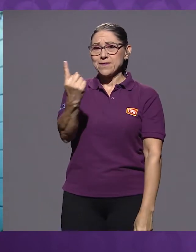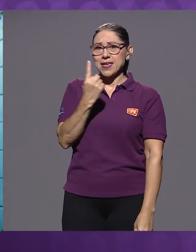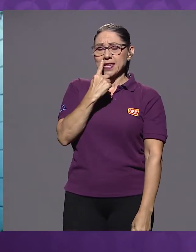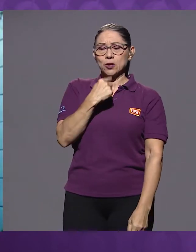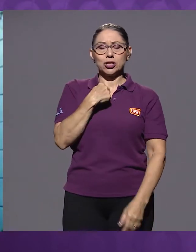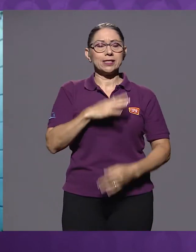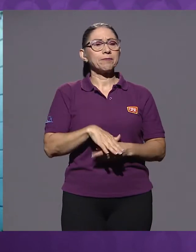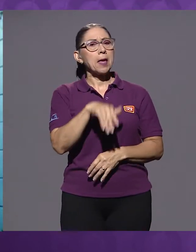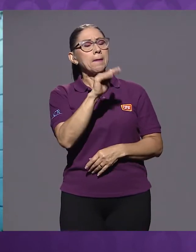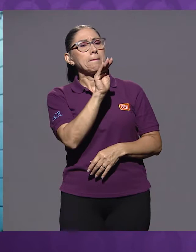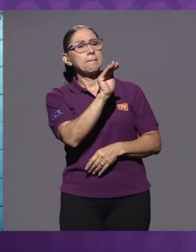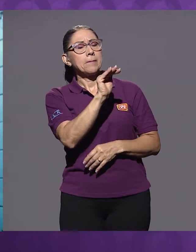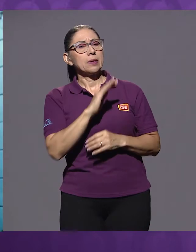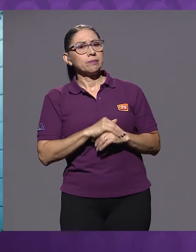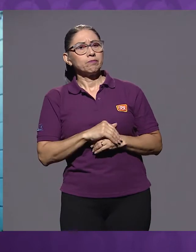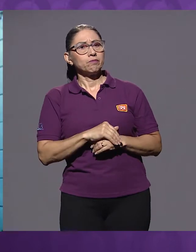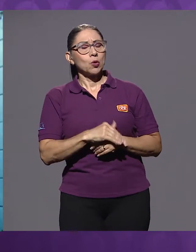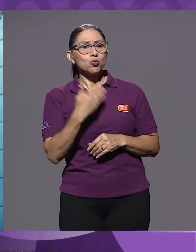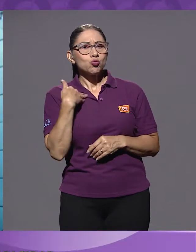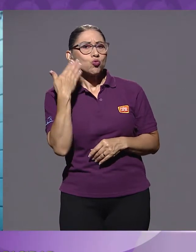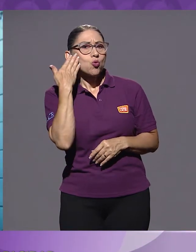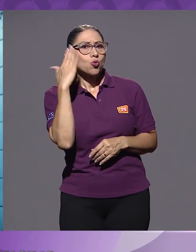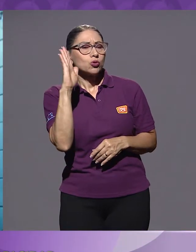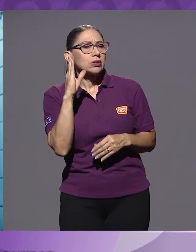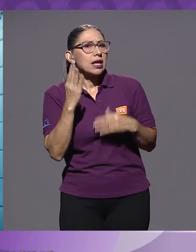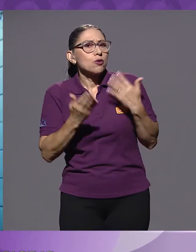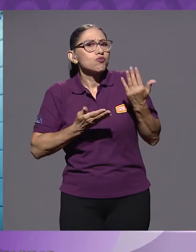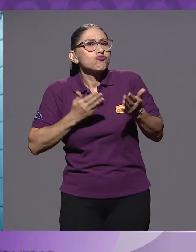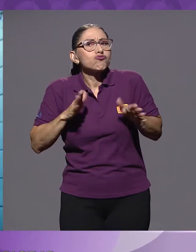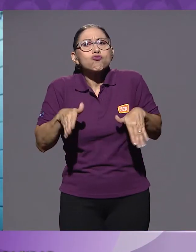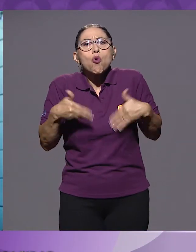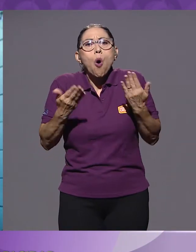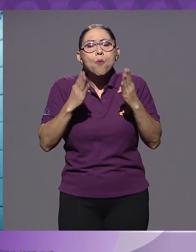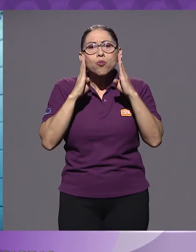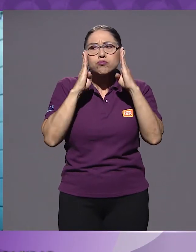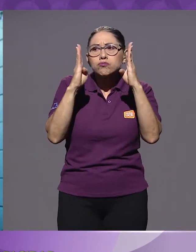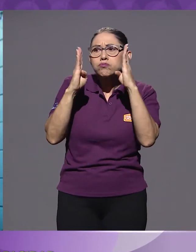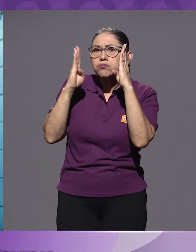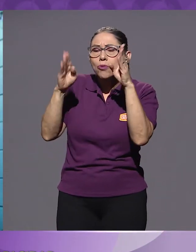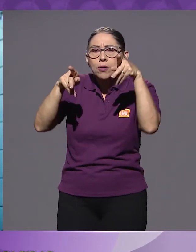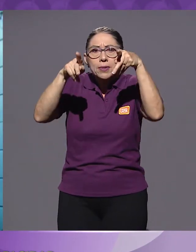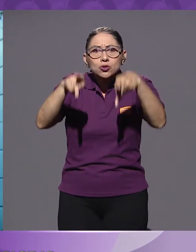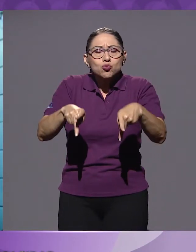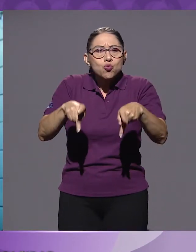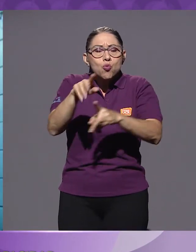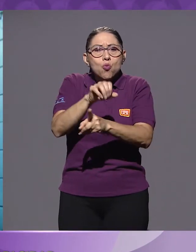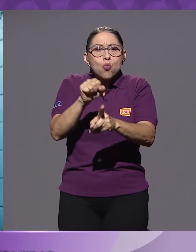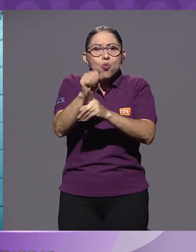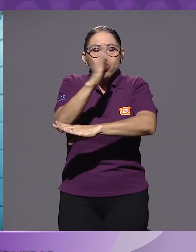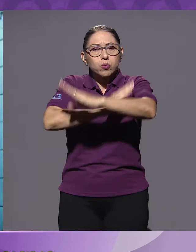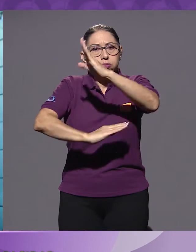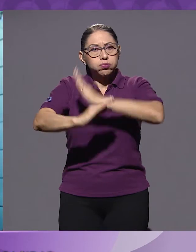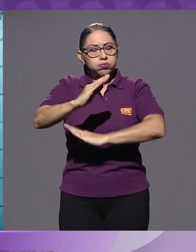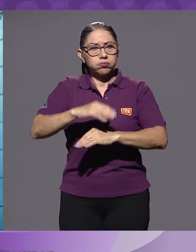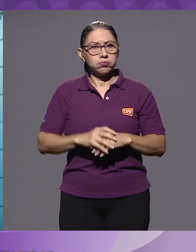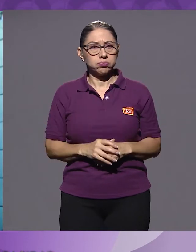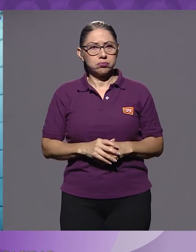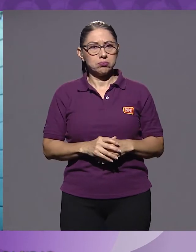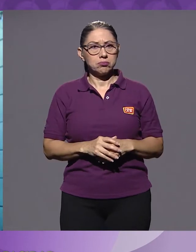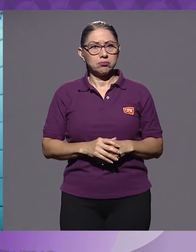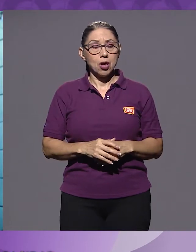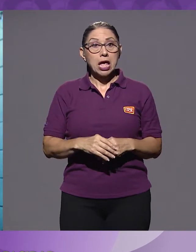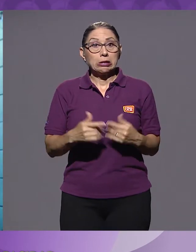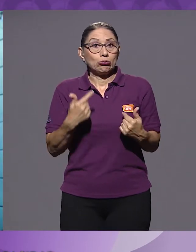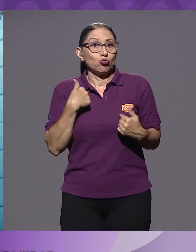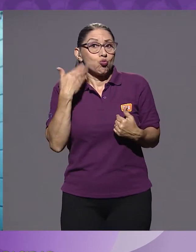dicen, mira, es que yo no sé cómo tratar a una persona en situación de discapacidad y al